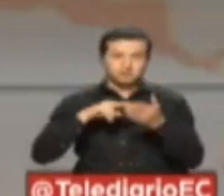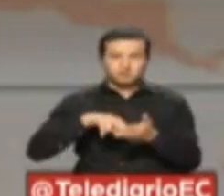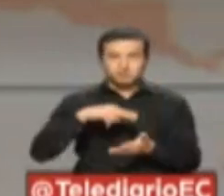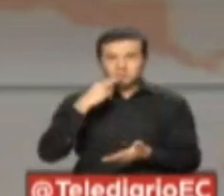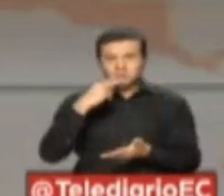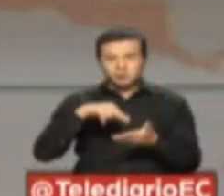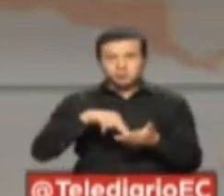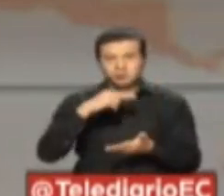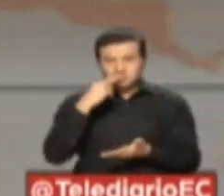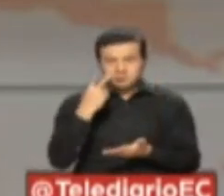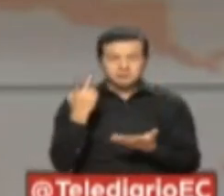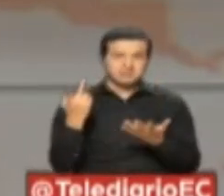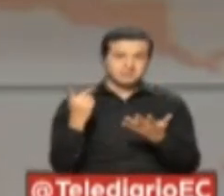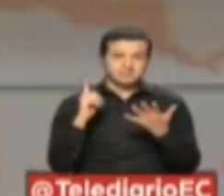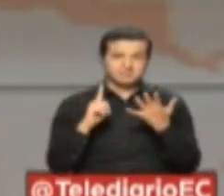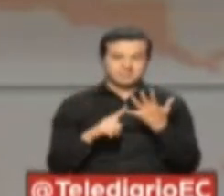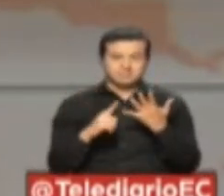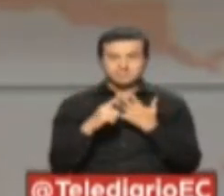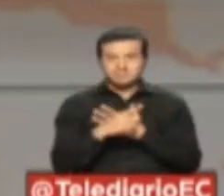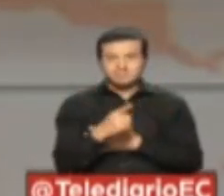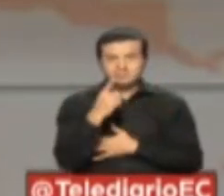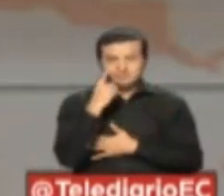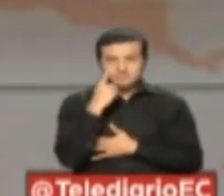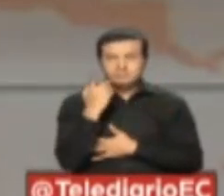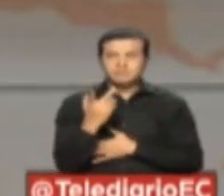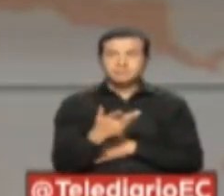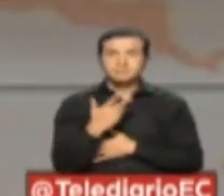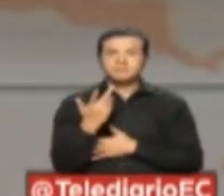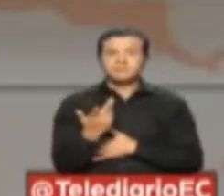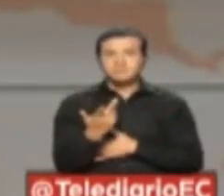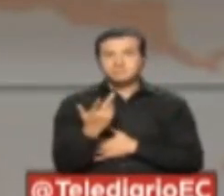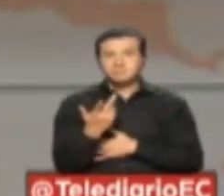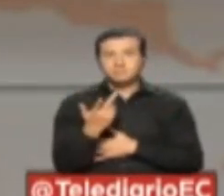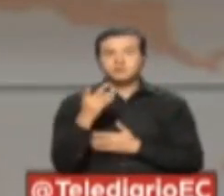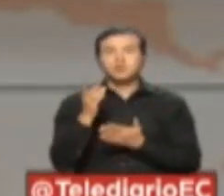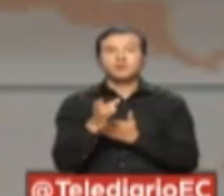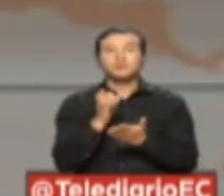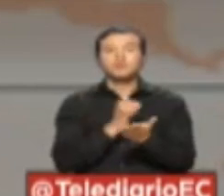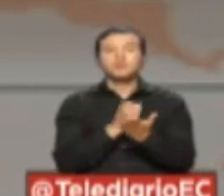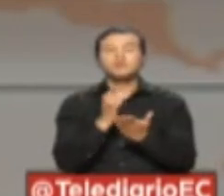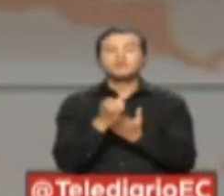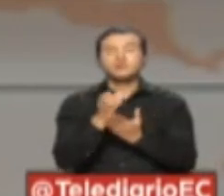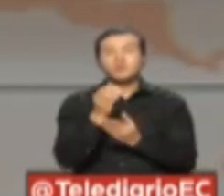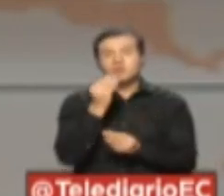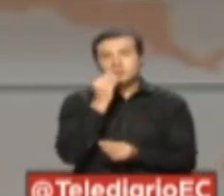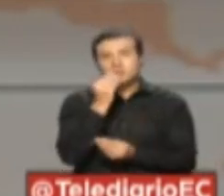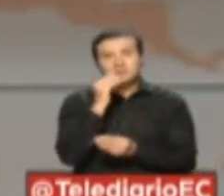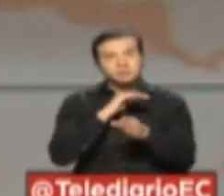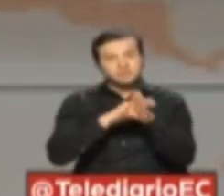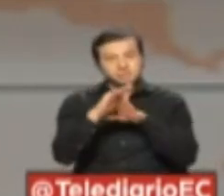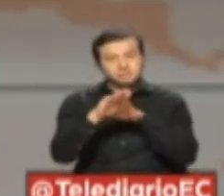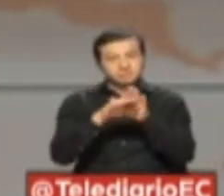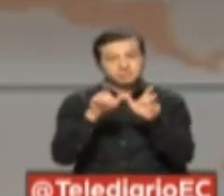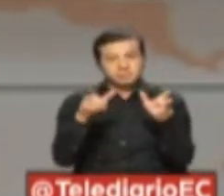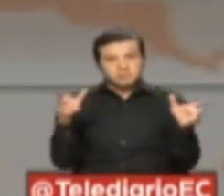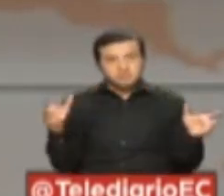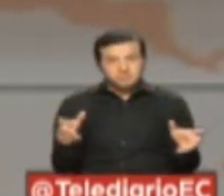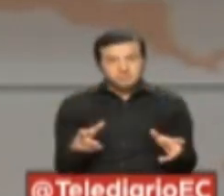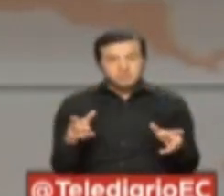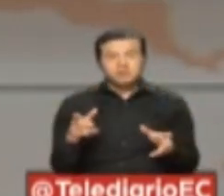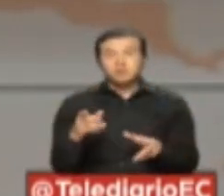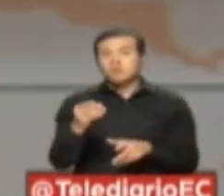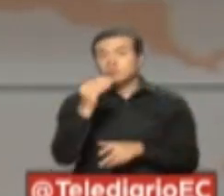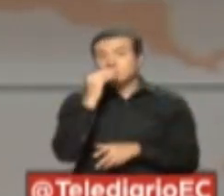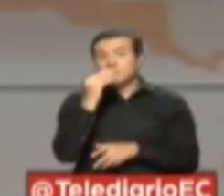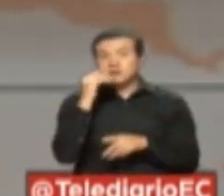se desconoce y también vamos a tener un curso de comida entonces queremos indicarles qué comida